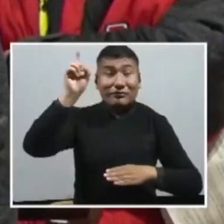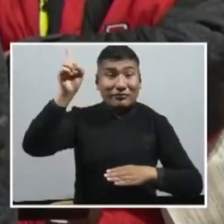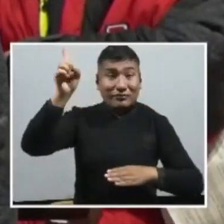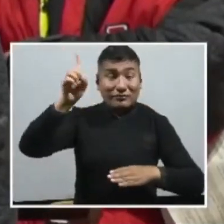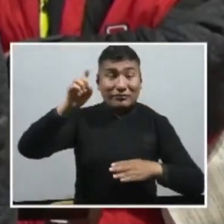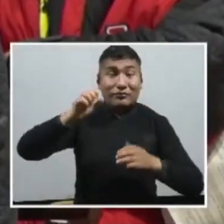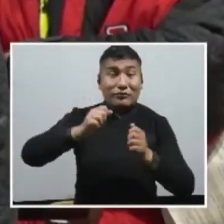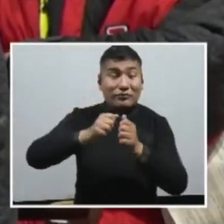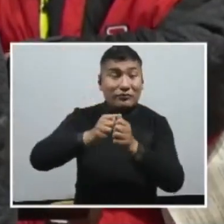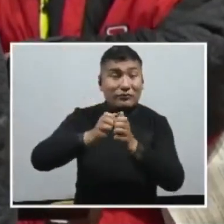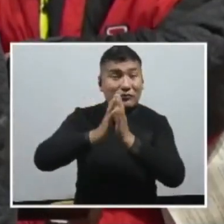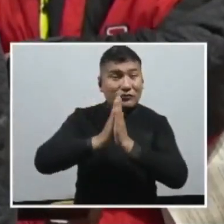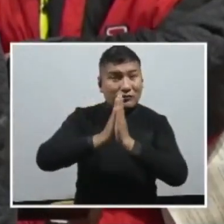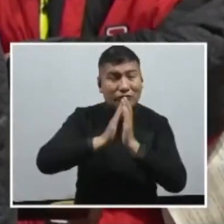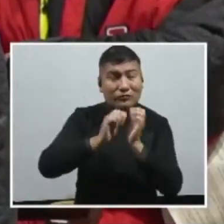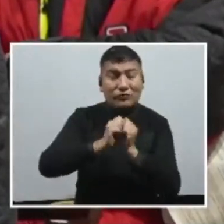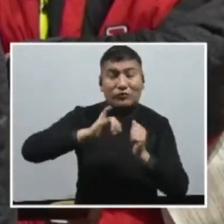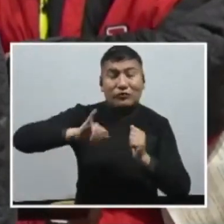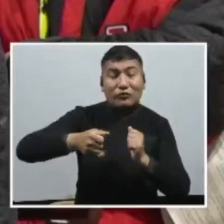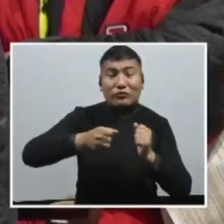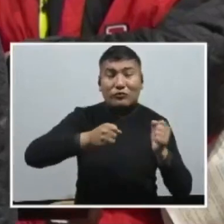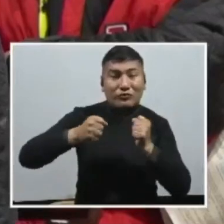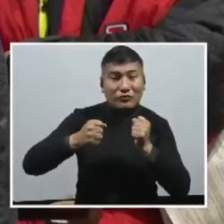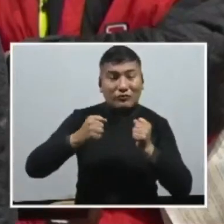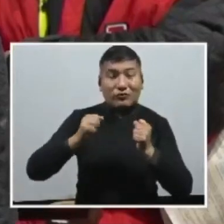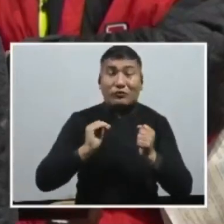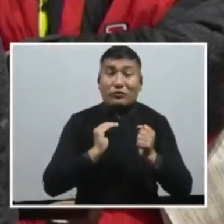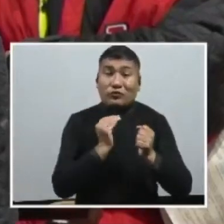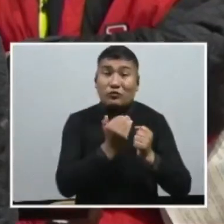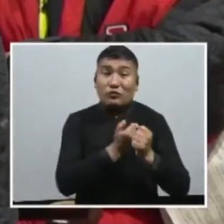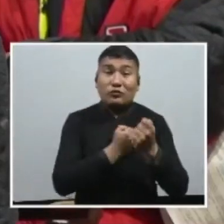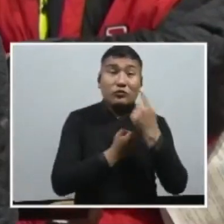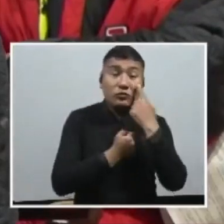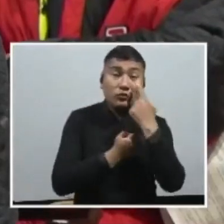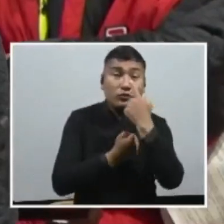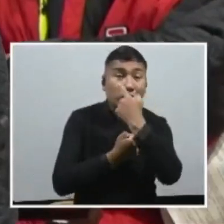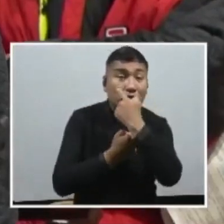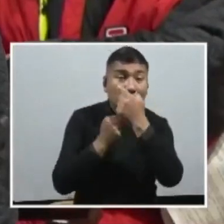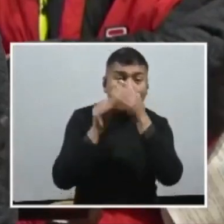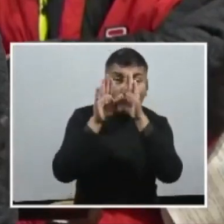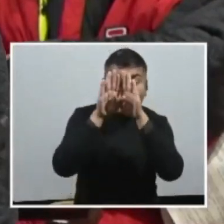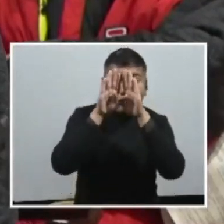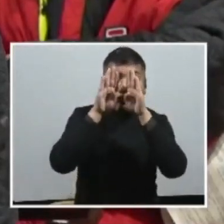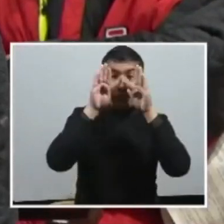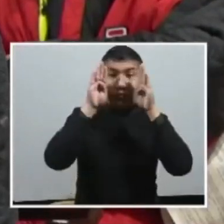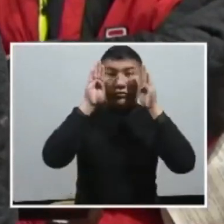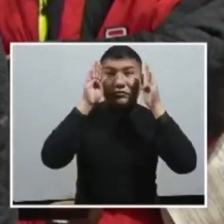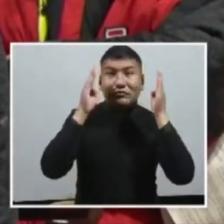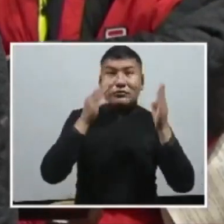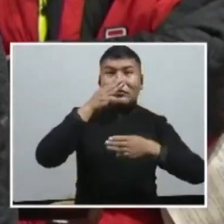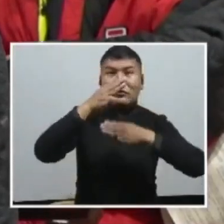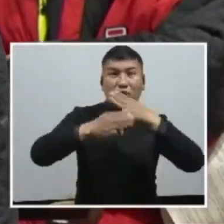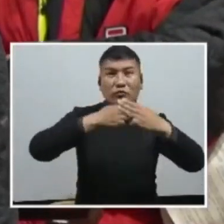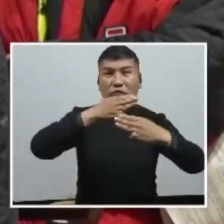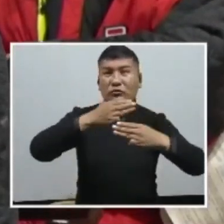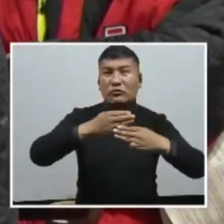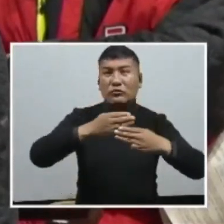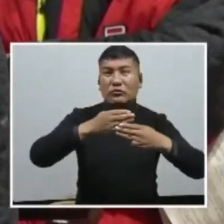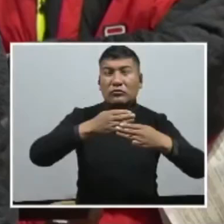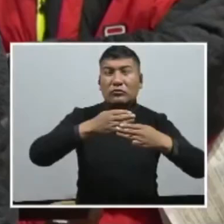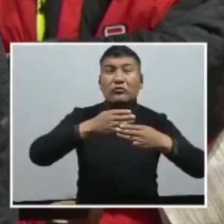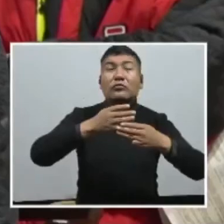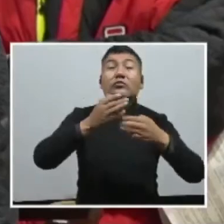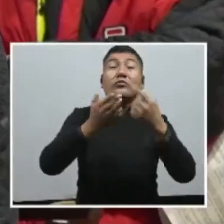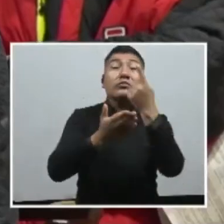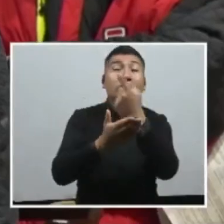José, abra nuestros ojos para que podamos contemplar el mundo tal y como Él lo hace.